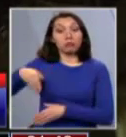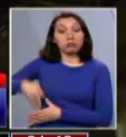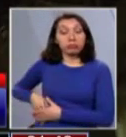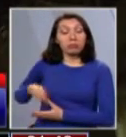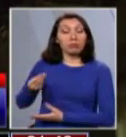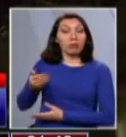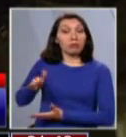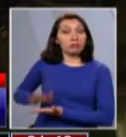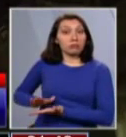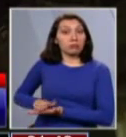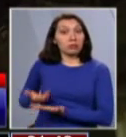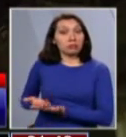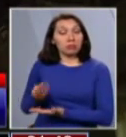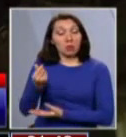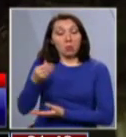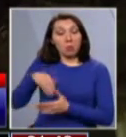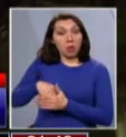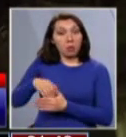igual